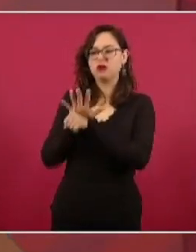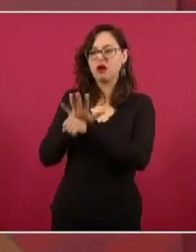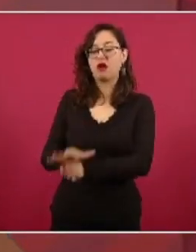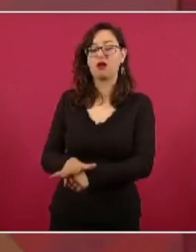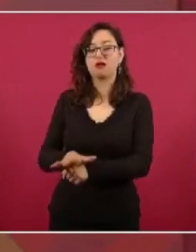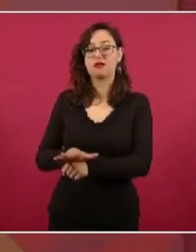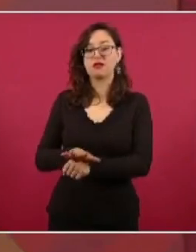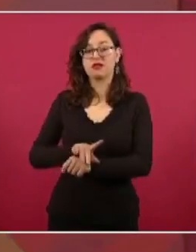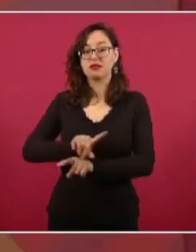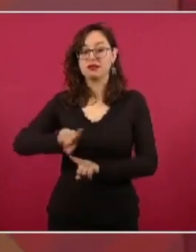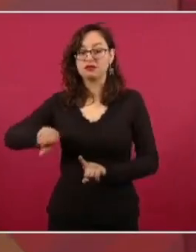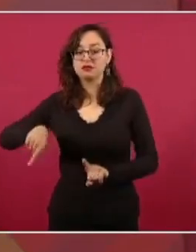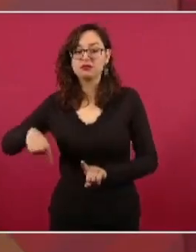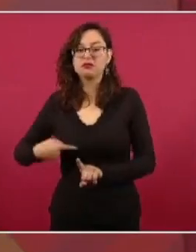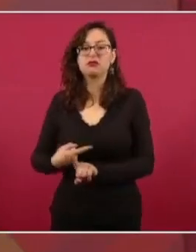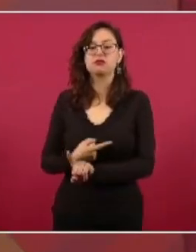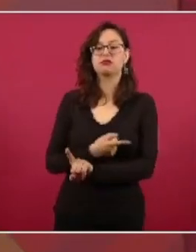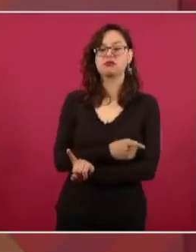y